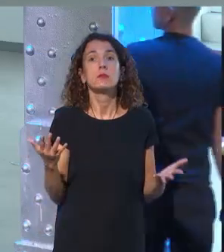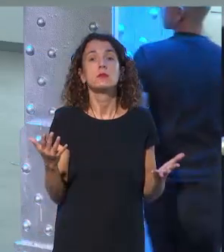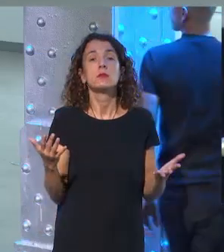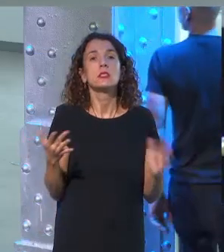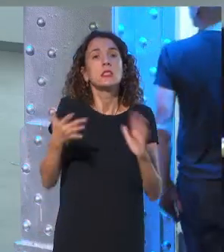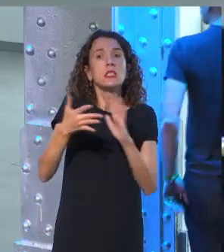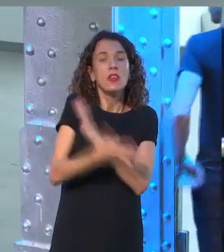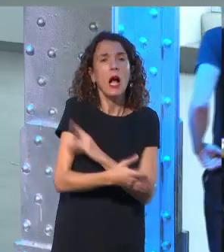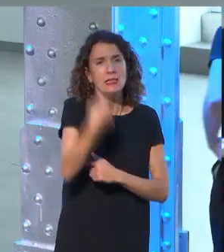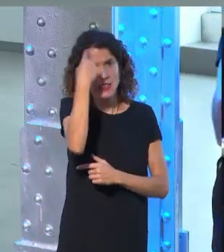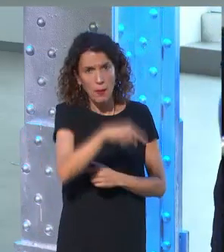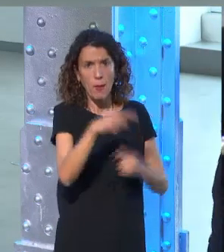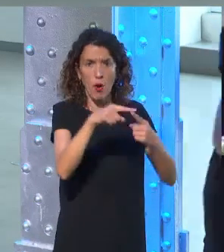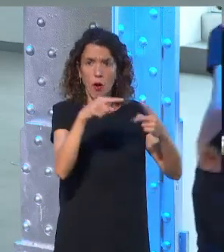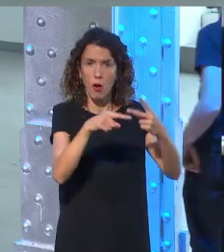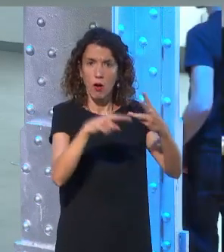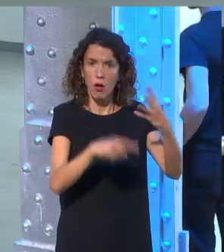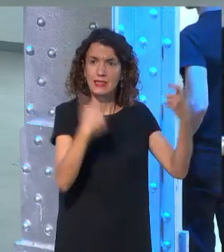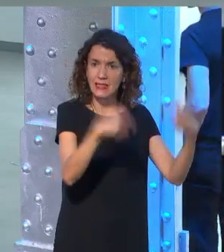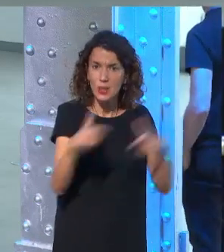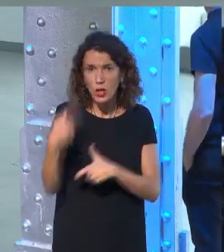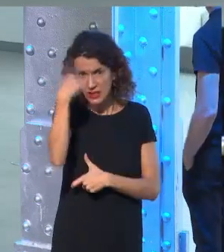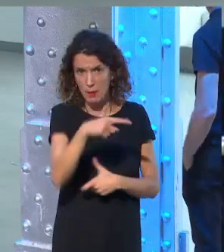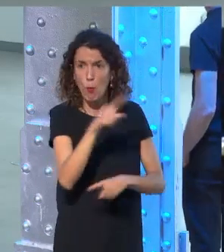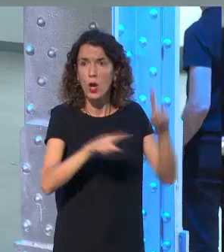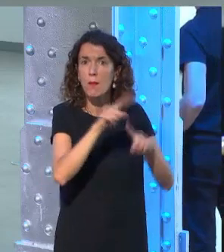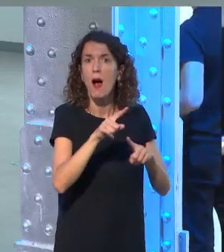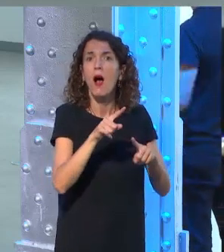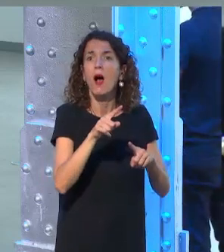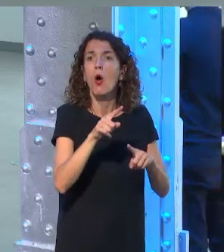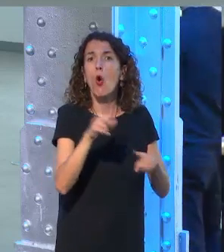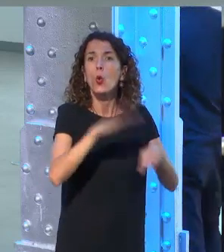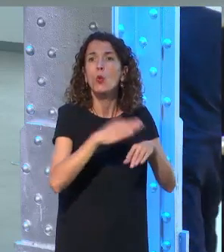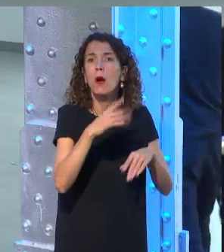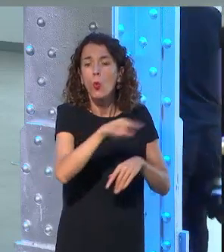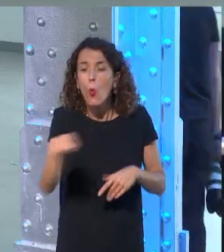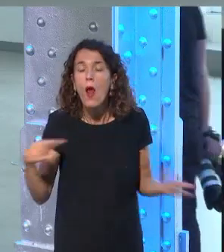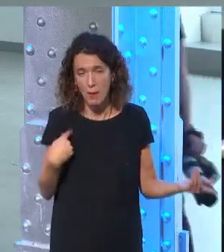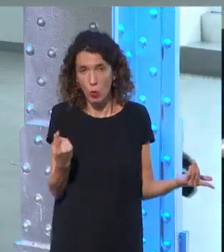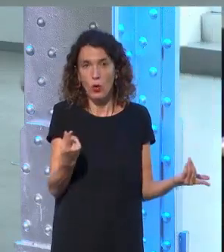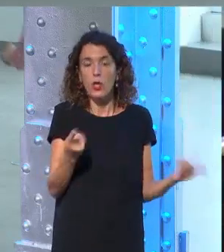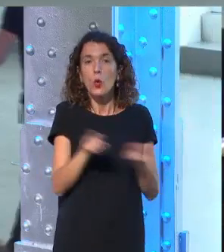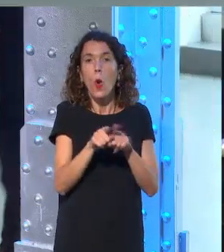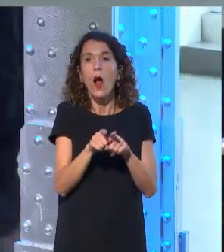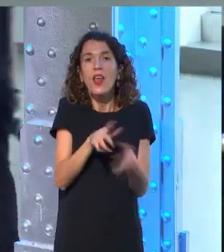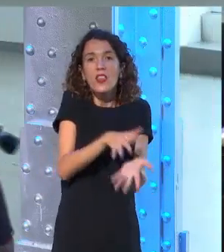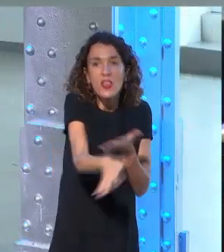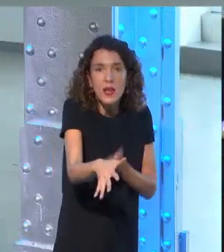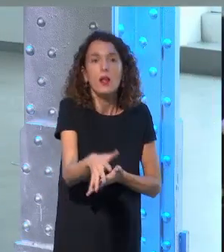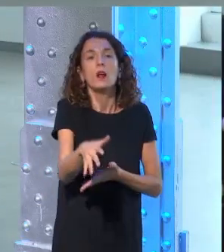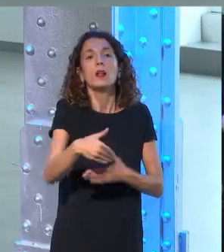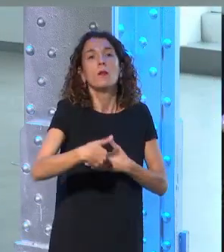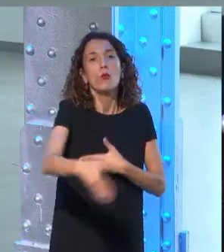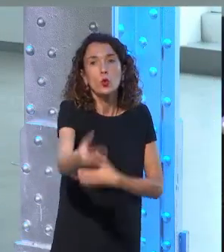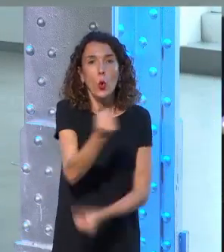tenemos identificados, ¿no?, los sectores, pero no sabemos cómo van a incidir, ¿no?, en las transformaciones